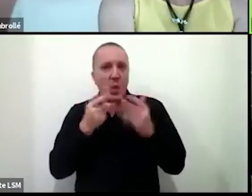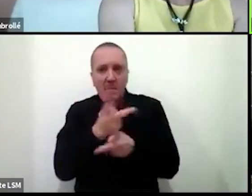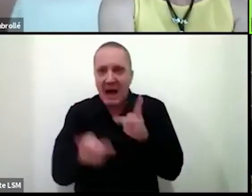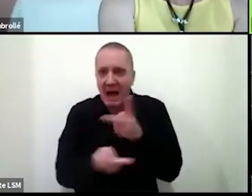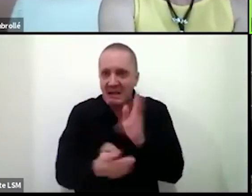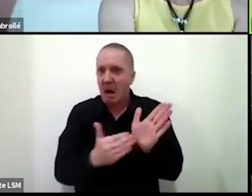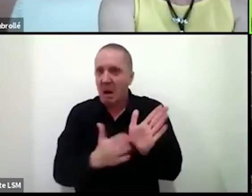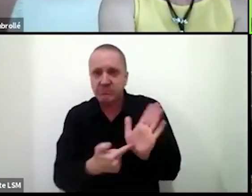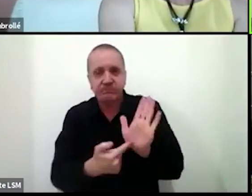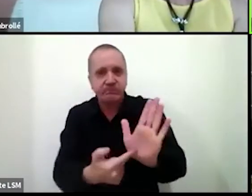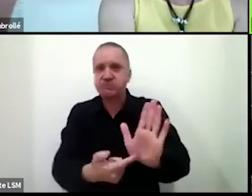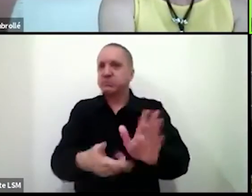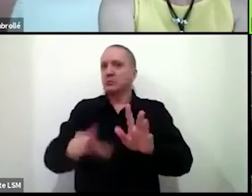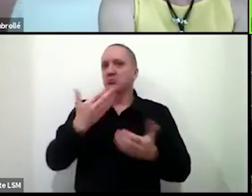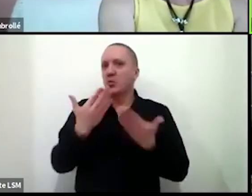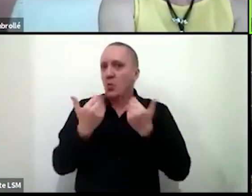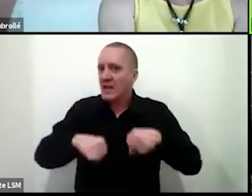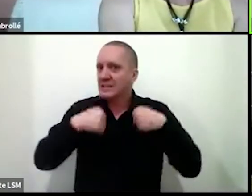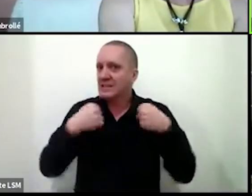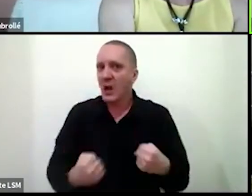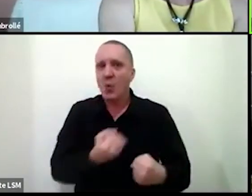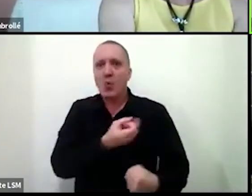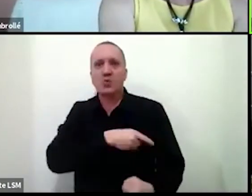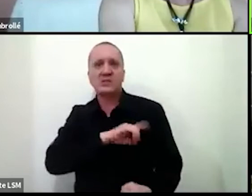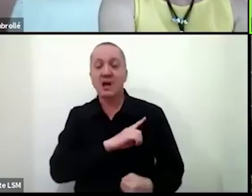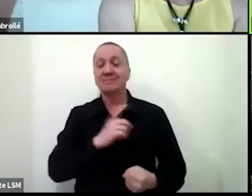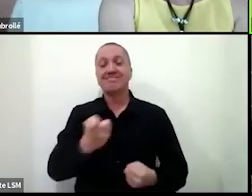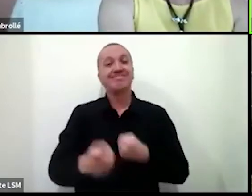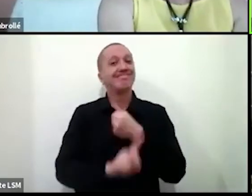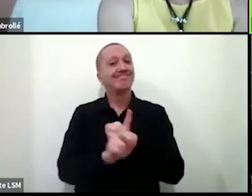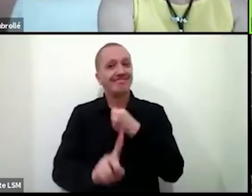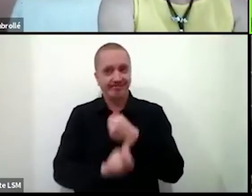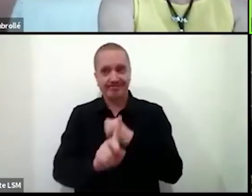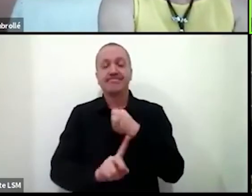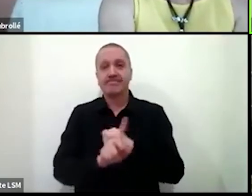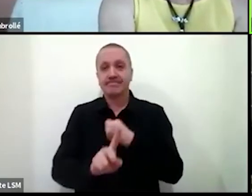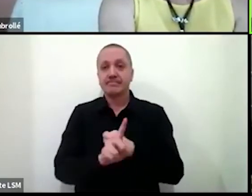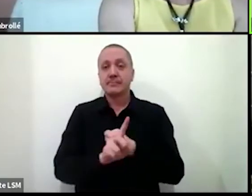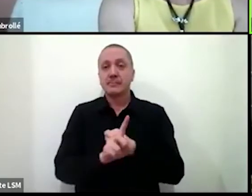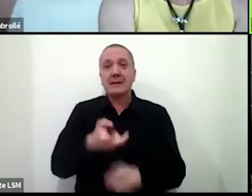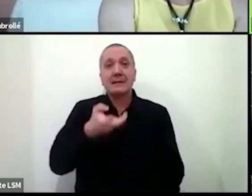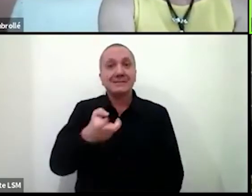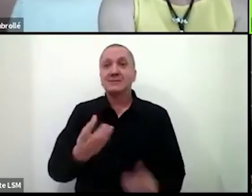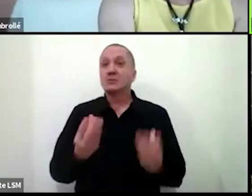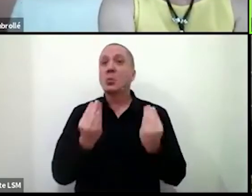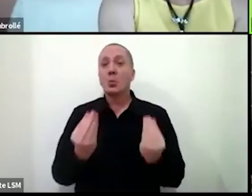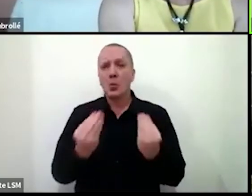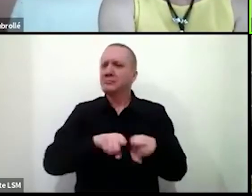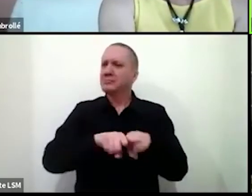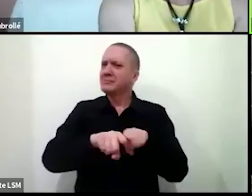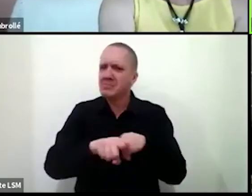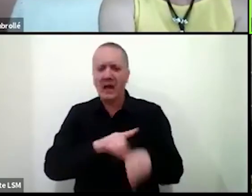ha convertido en un problema. En un problema en el que muchas de nuestras hermanas y hermanos